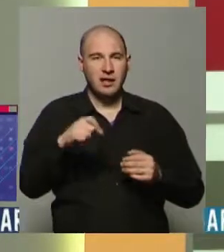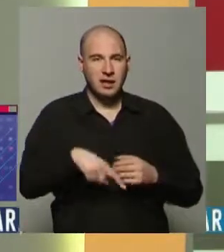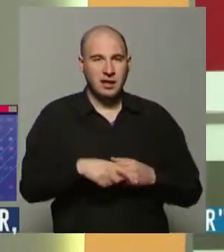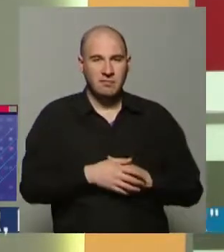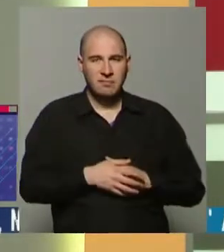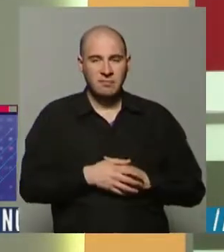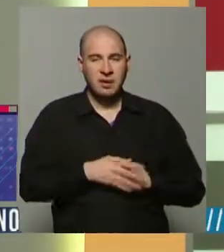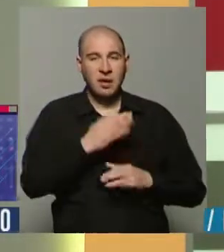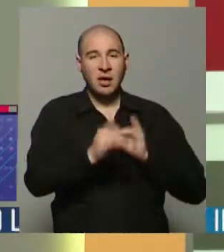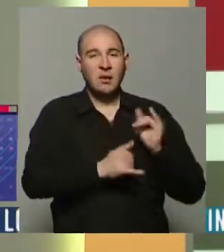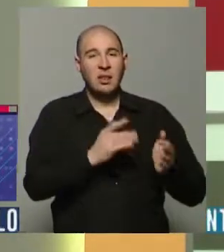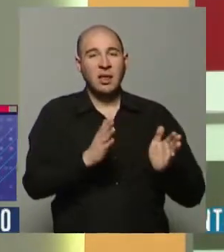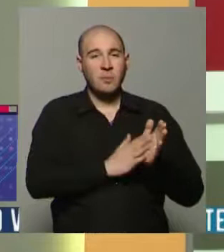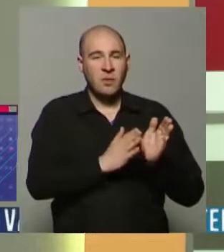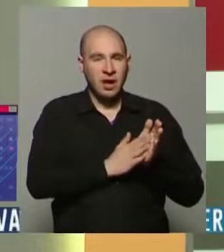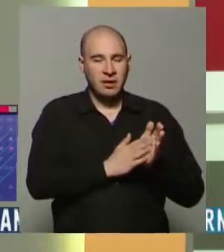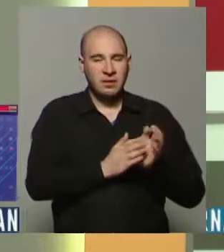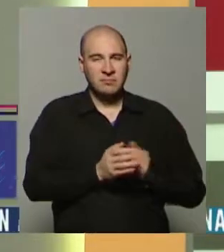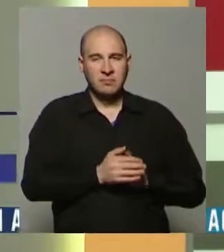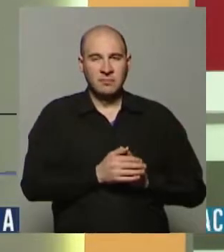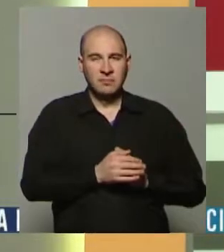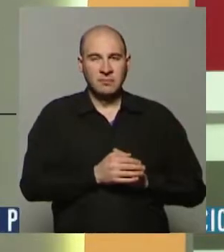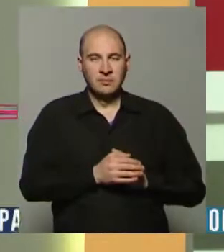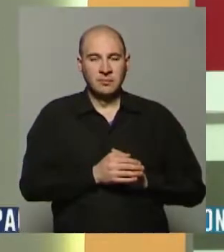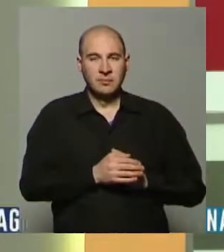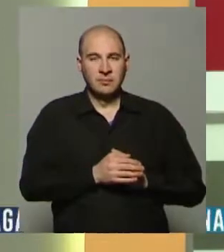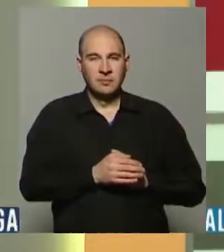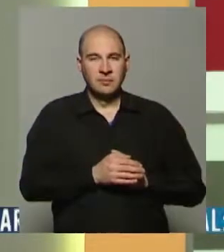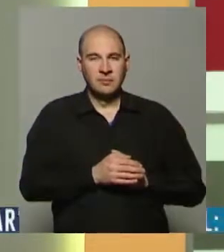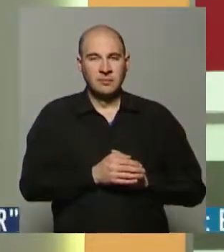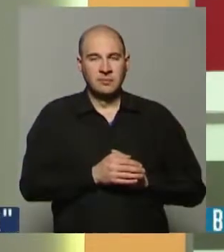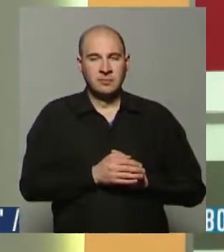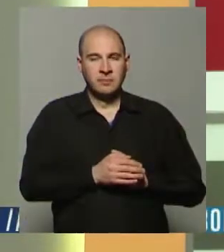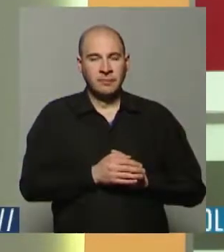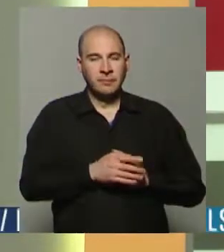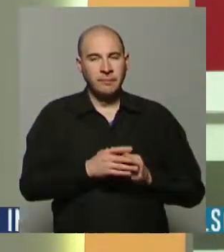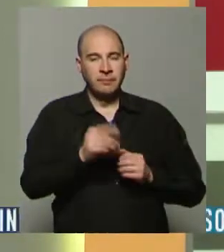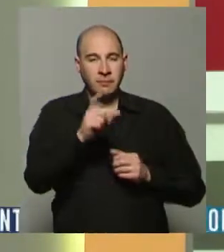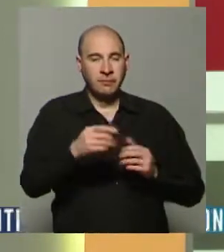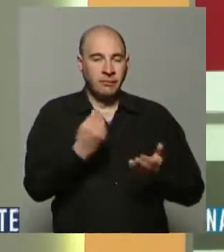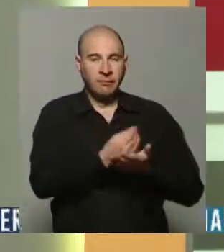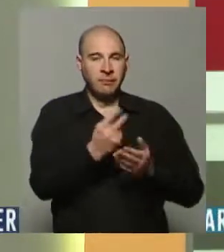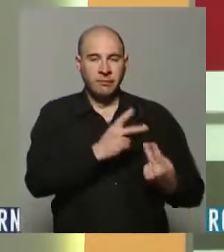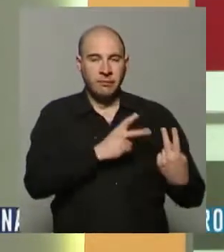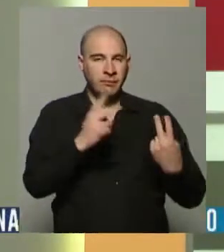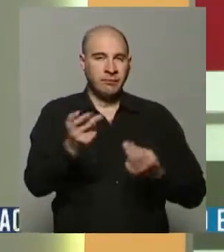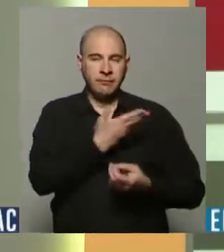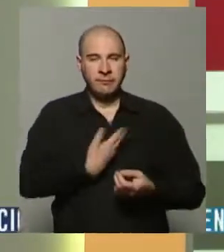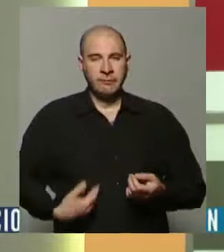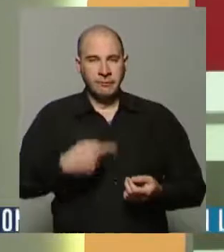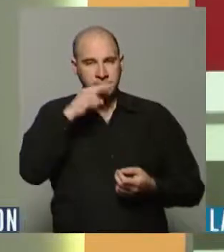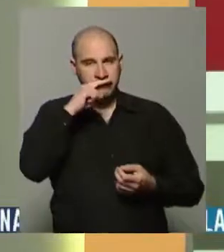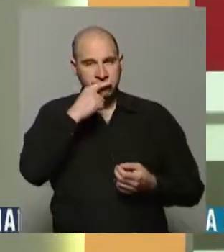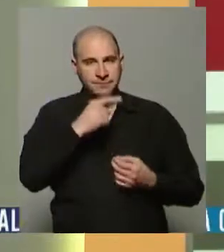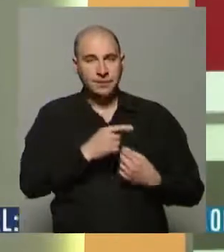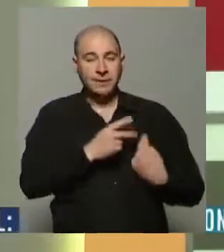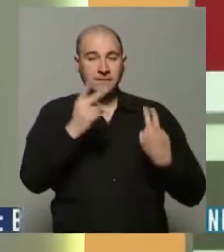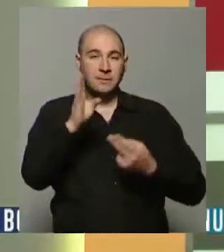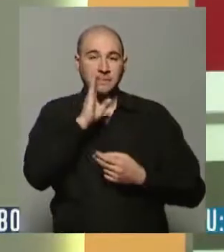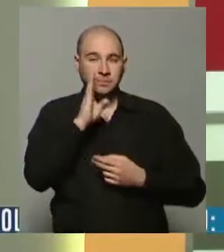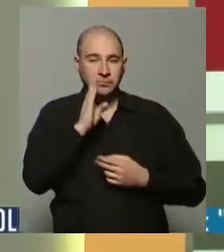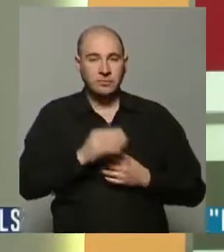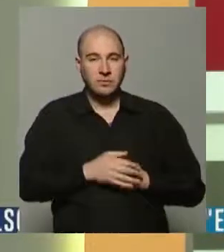un problema futuro porque después esto hay que pagarlo y normalmente se empieza a acumular y se empieza a juntar con el resto de los meses. Claro. Es un